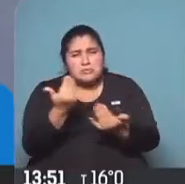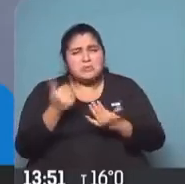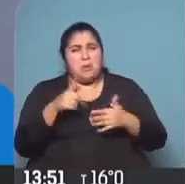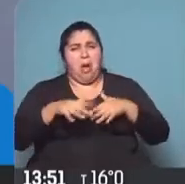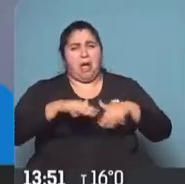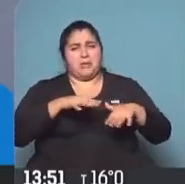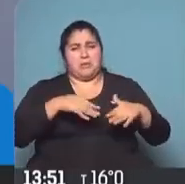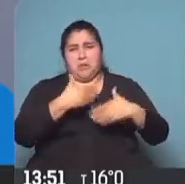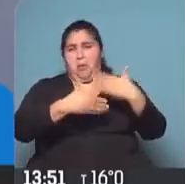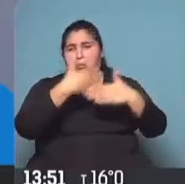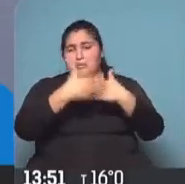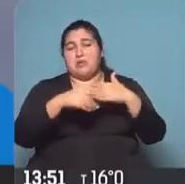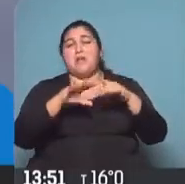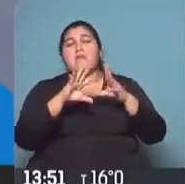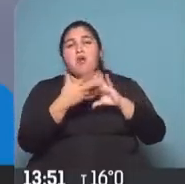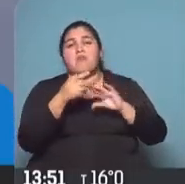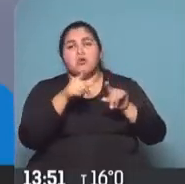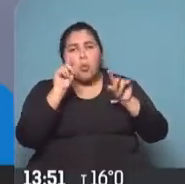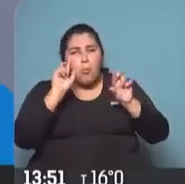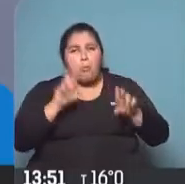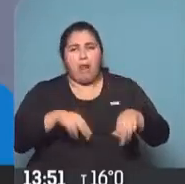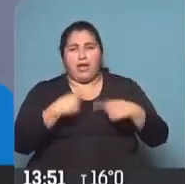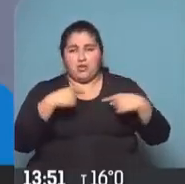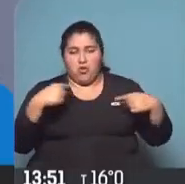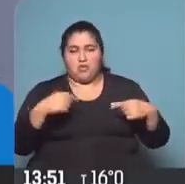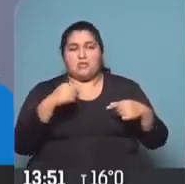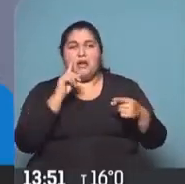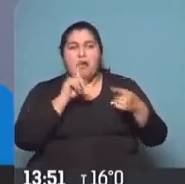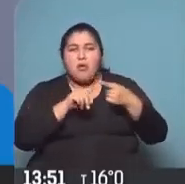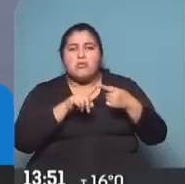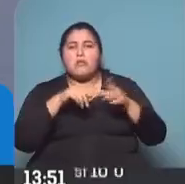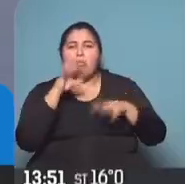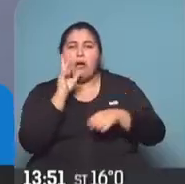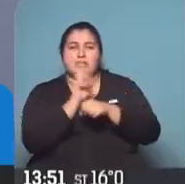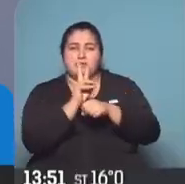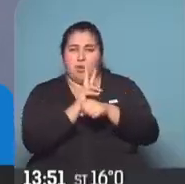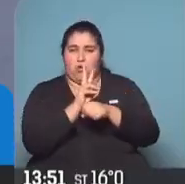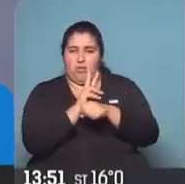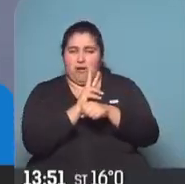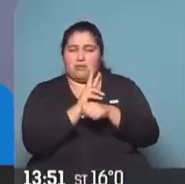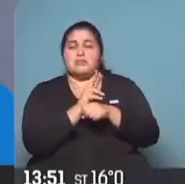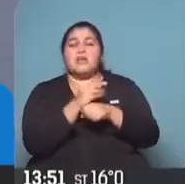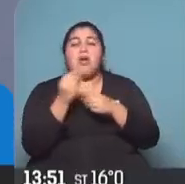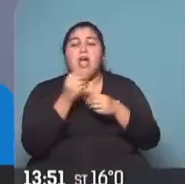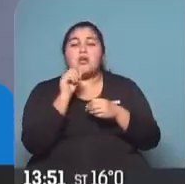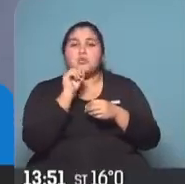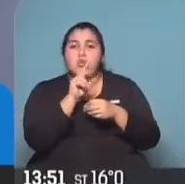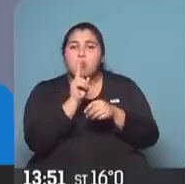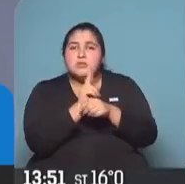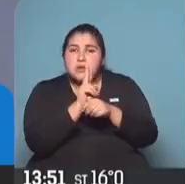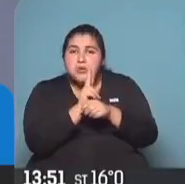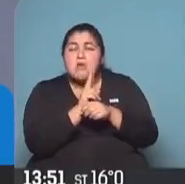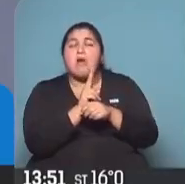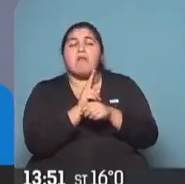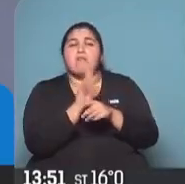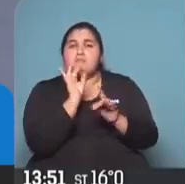a nivel táctico la seguridad preventiva en la seguridad el